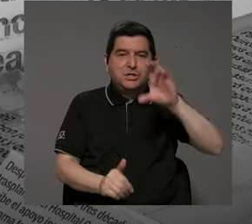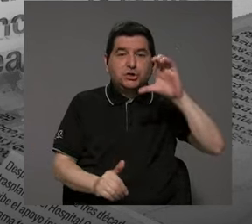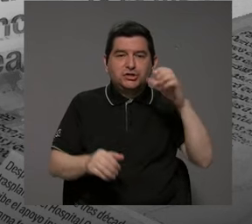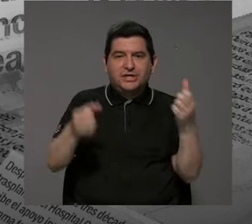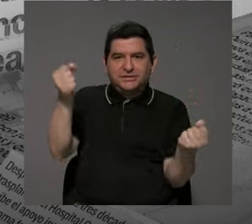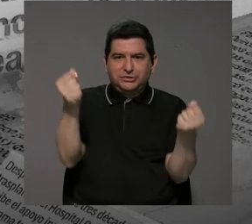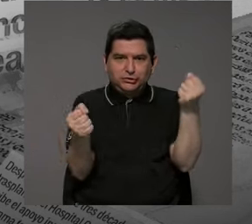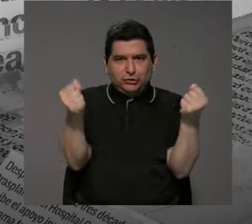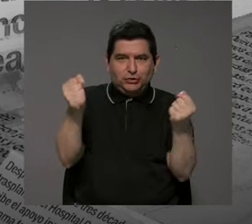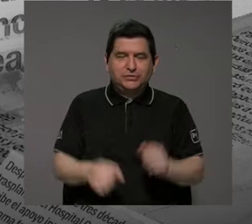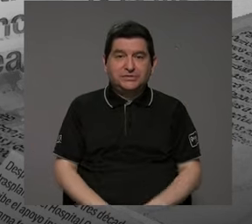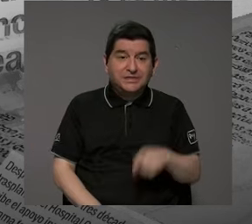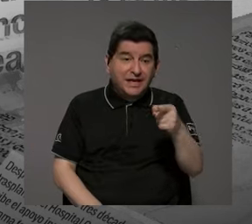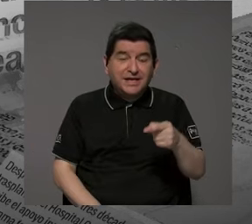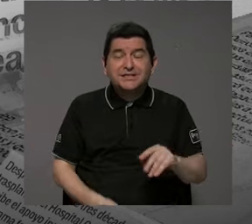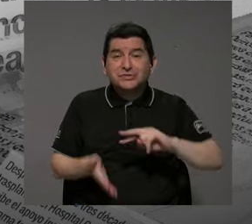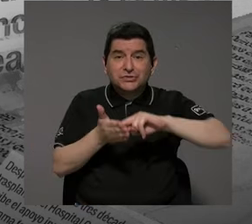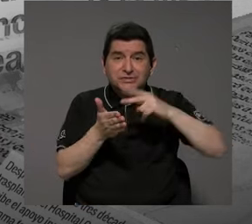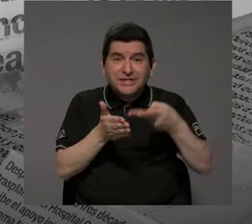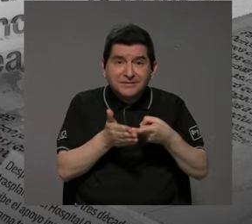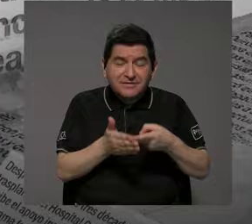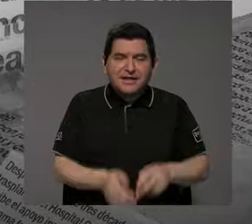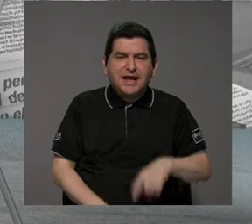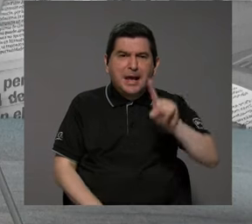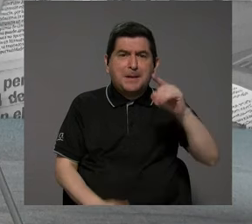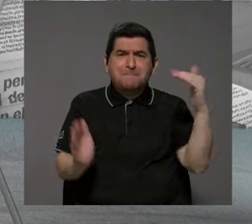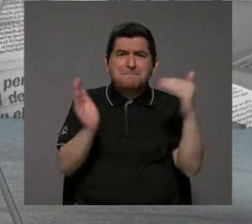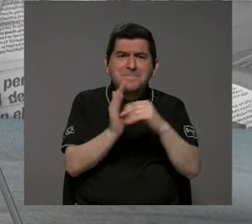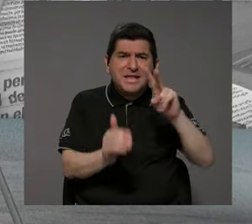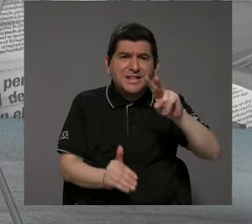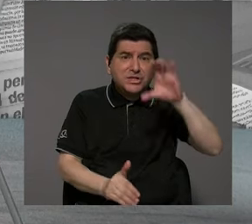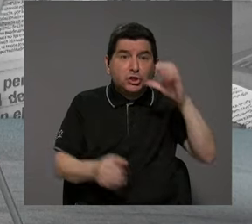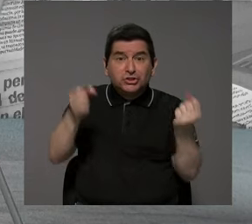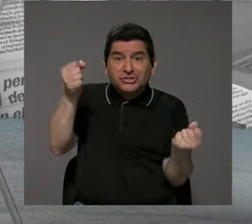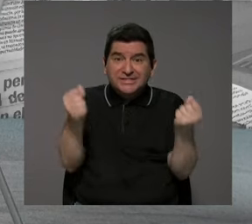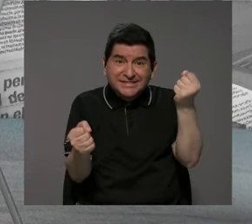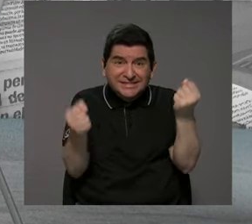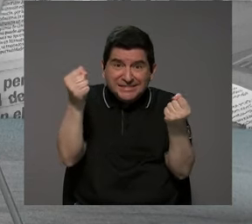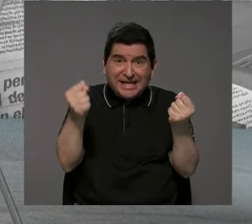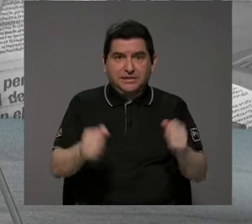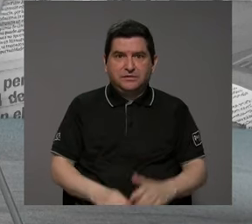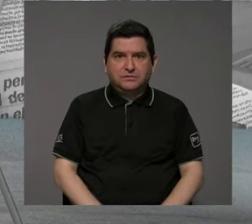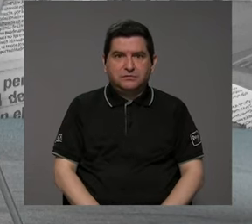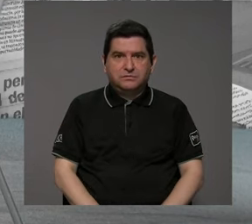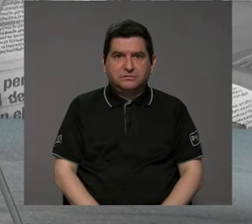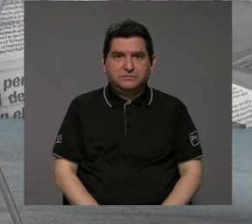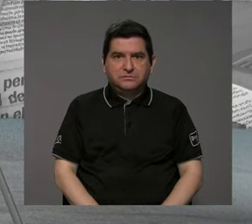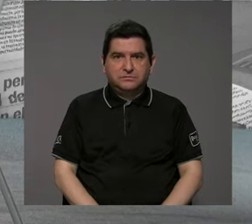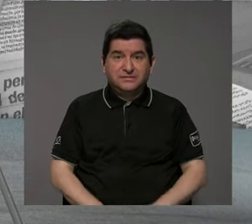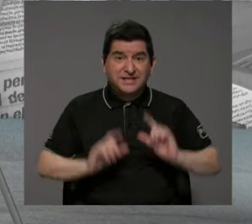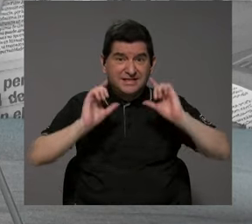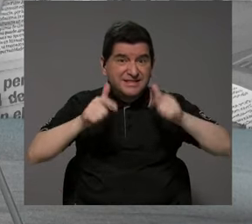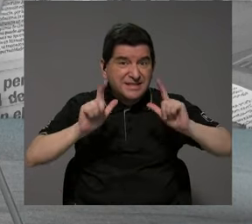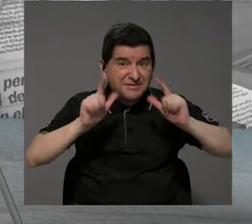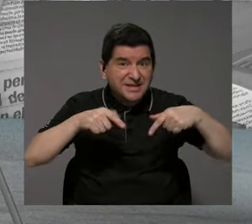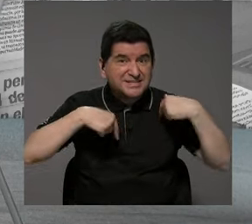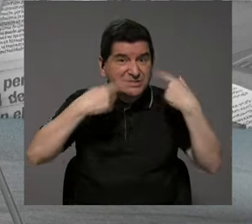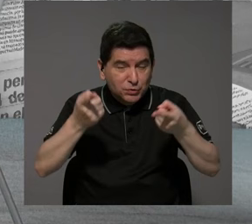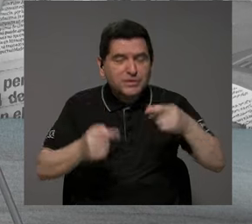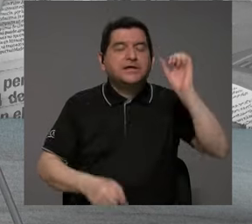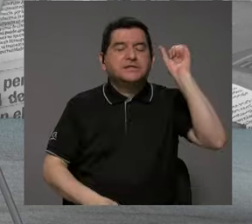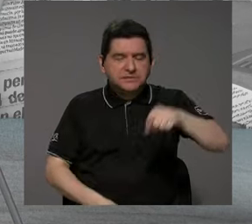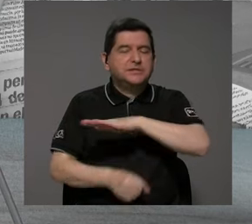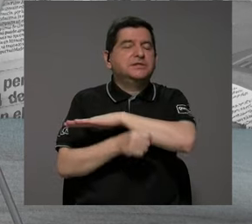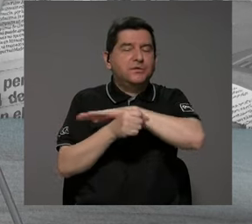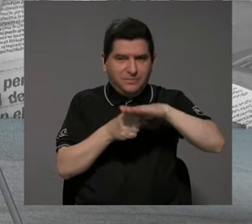camiones es decir eso es un promedio 20 1200 camiones hay que aclararlo bien de basura basura llenos de